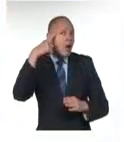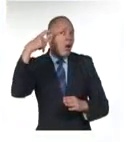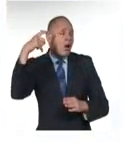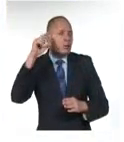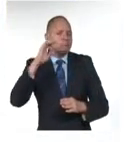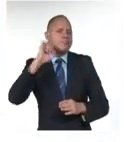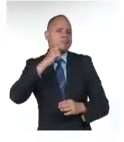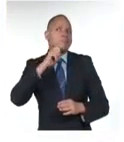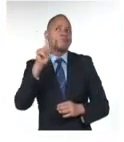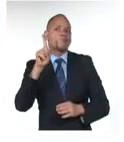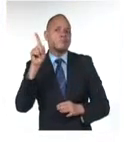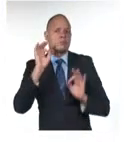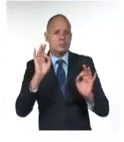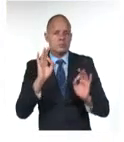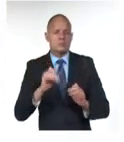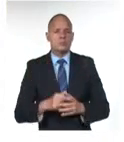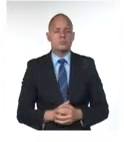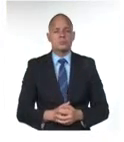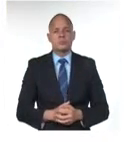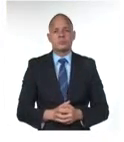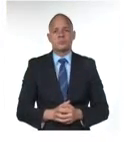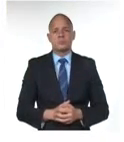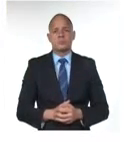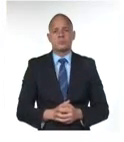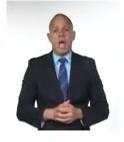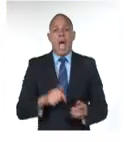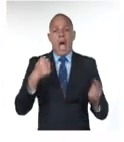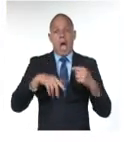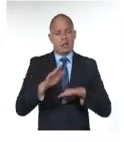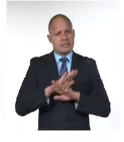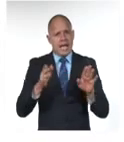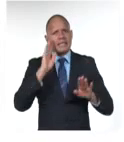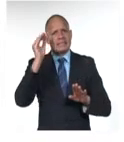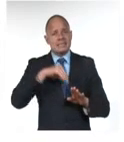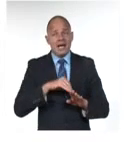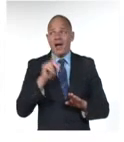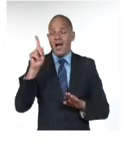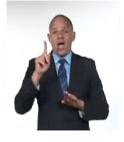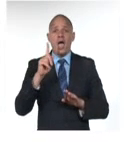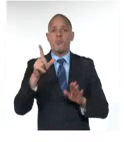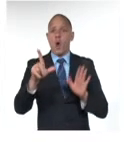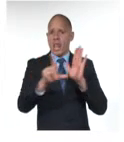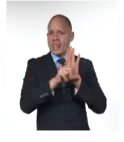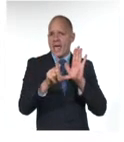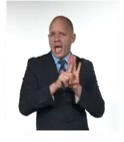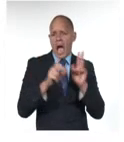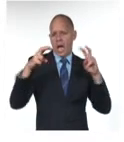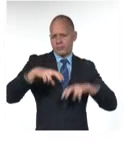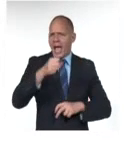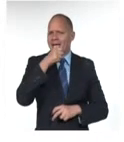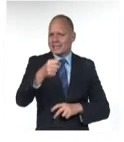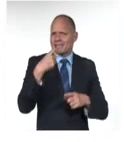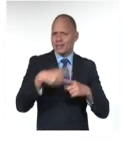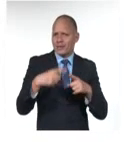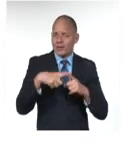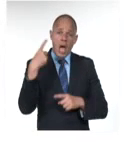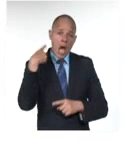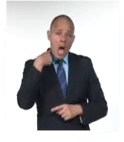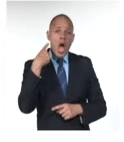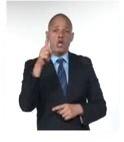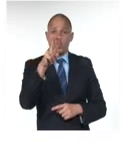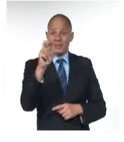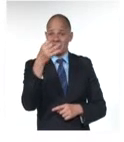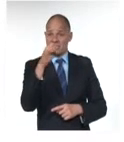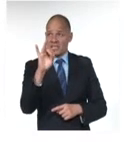final al territorio de los Estados Unidos, cuando las vías legales se cierran, como ha sucedido desde 2017, igual que en